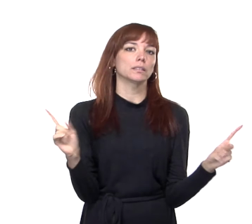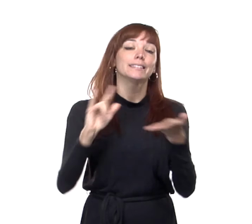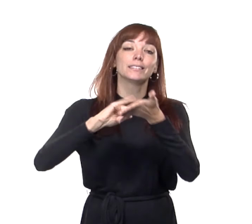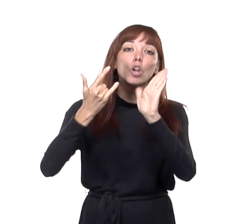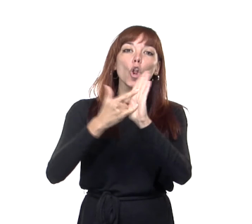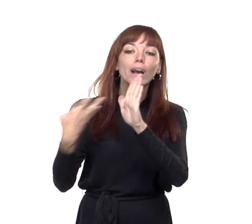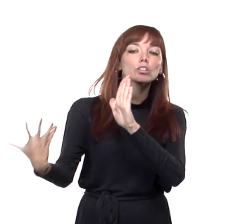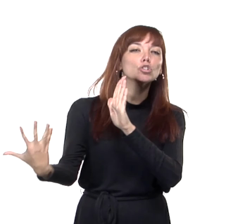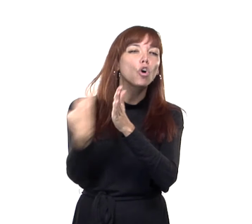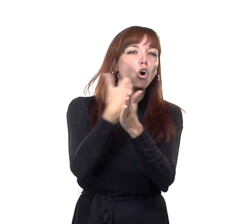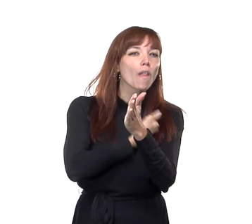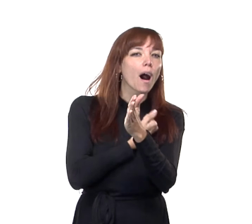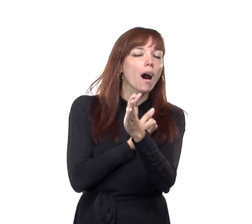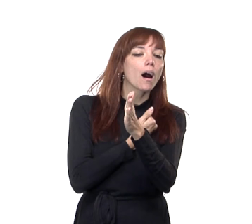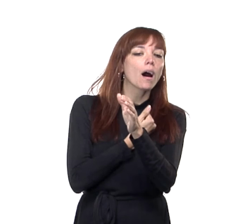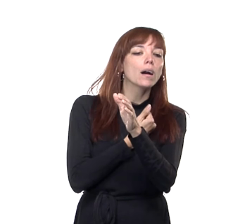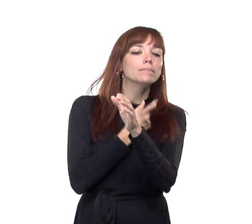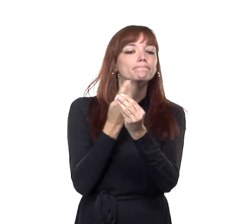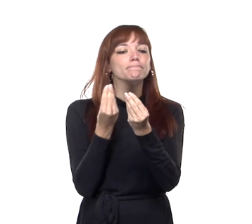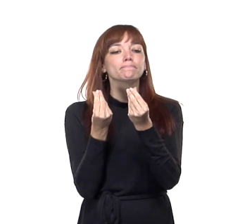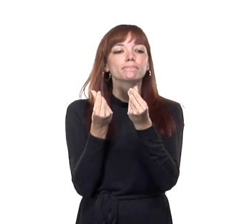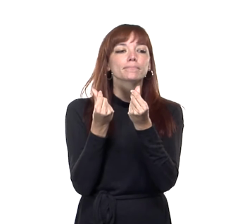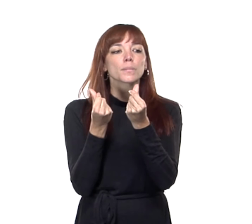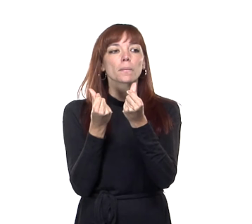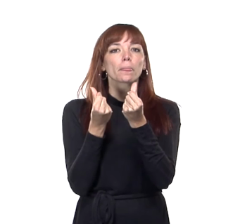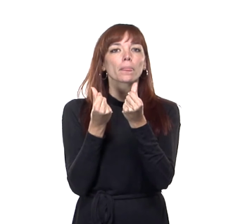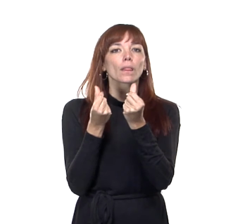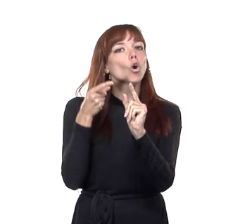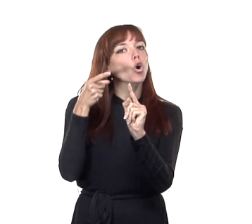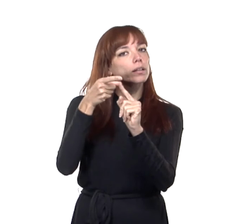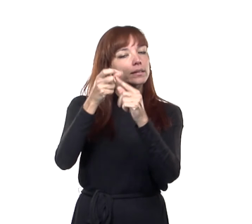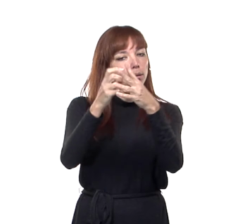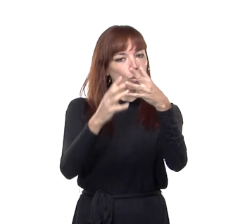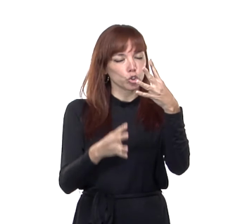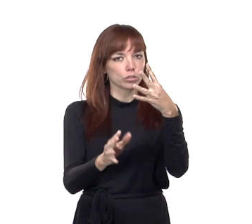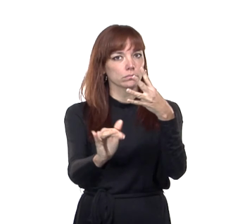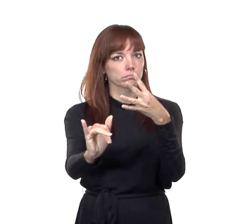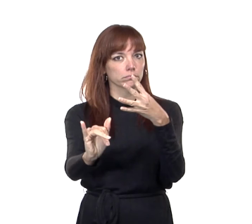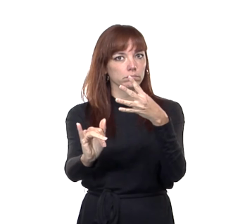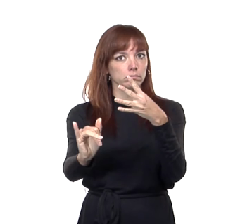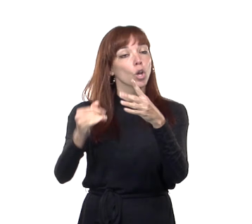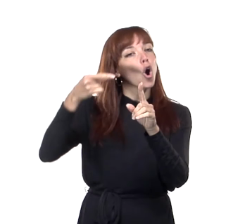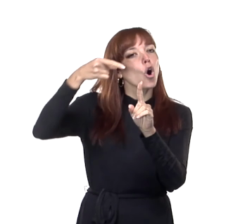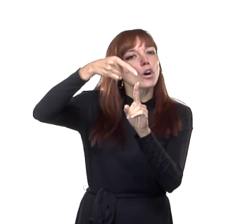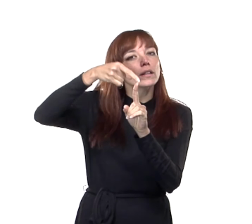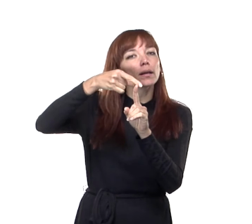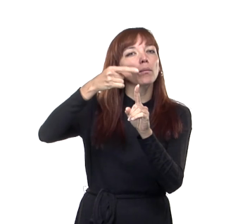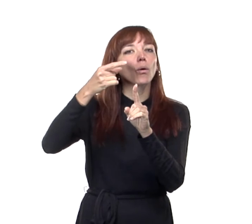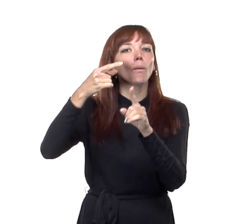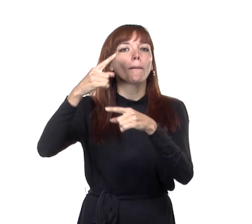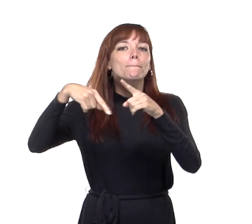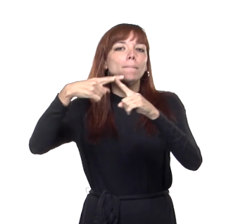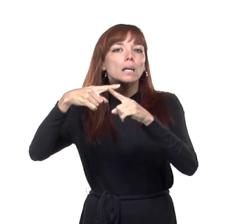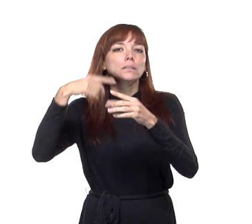tiene cierto tipo de objetivos y cierto tipo de presunciones